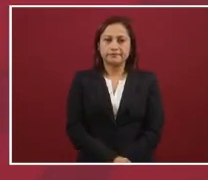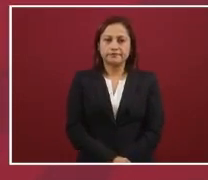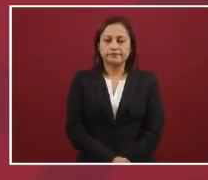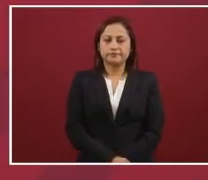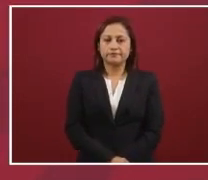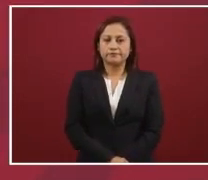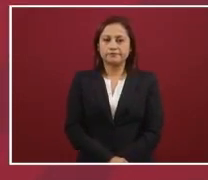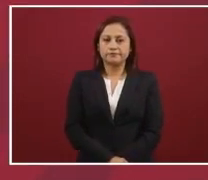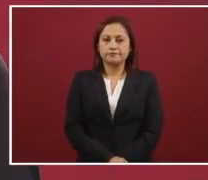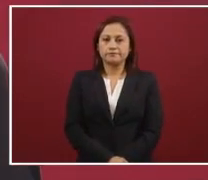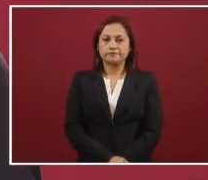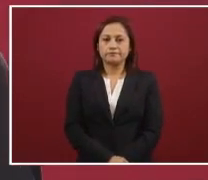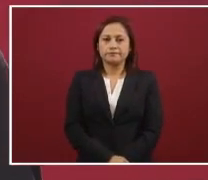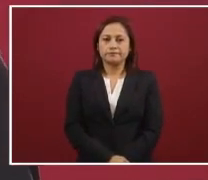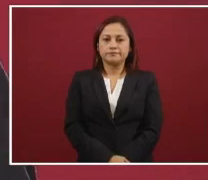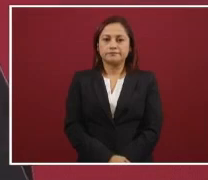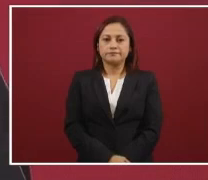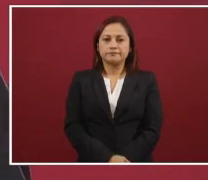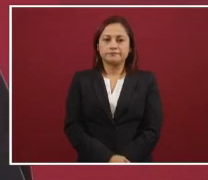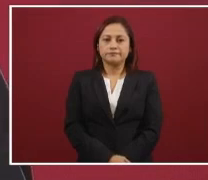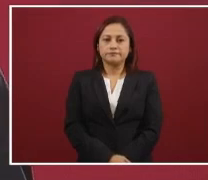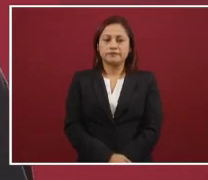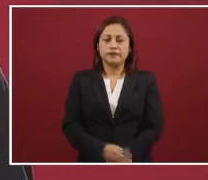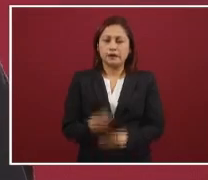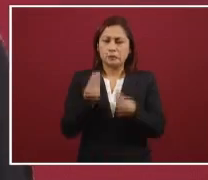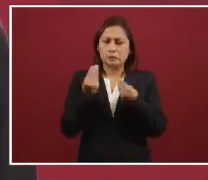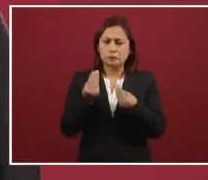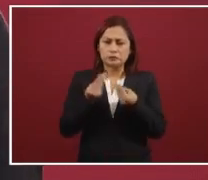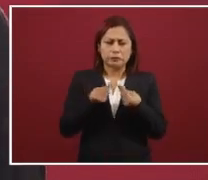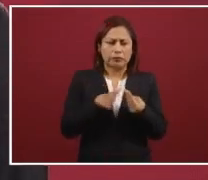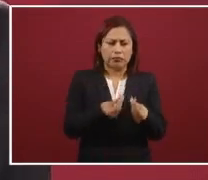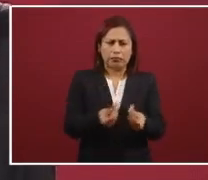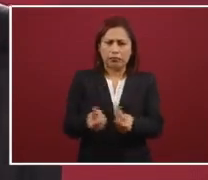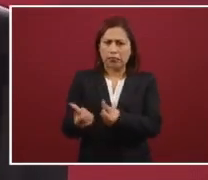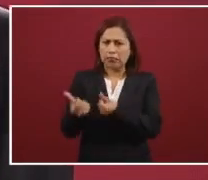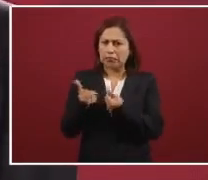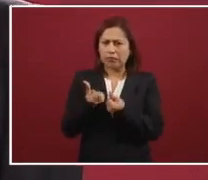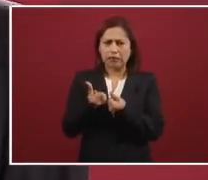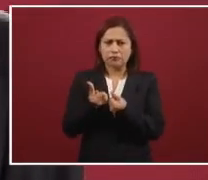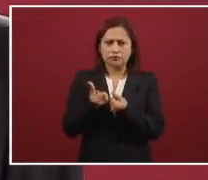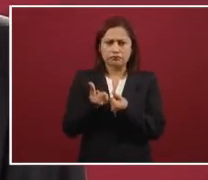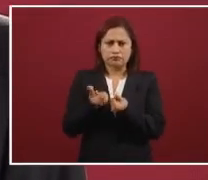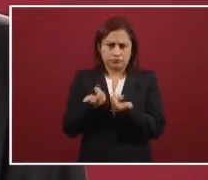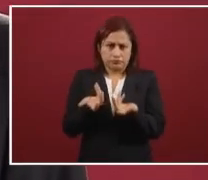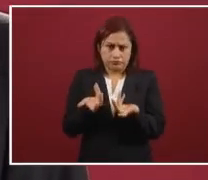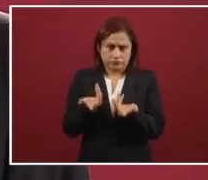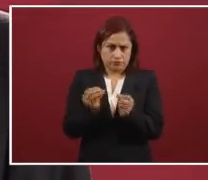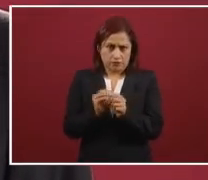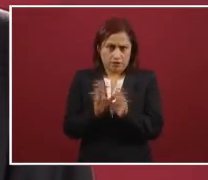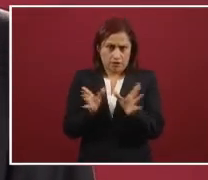no haya gastos excesivos. Eso lo hacen todas las empresas.